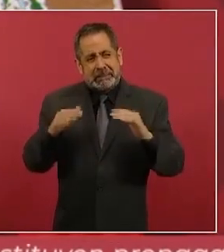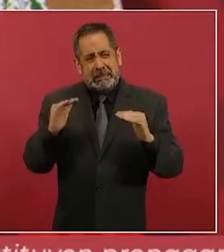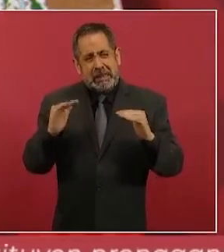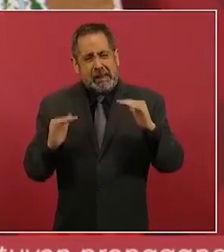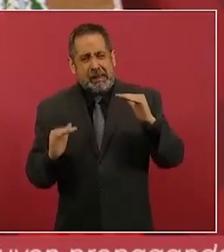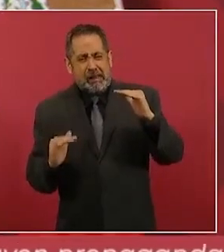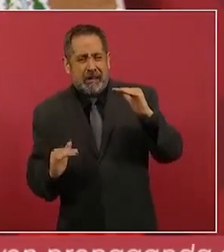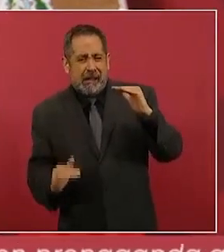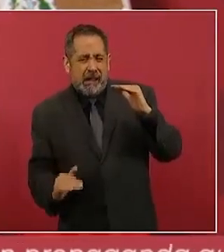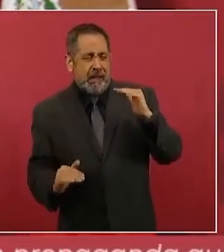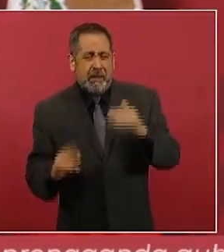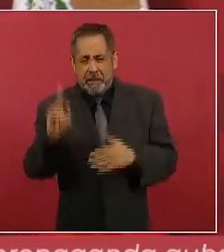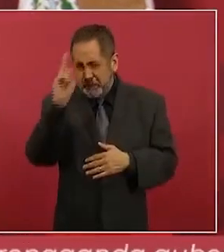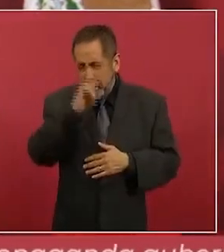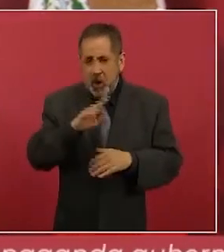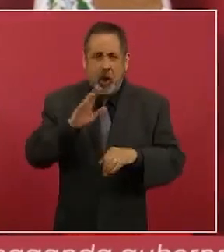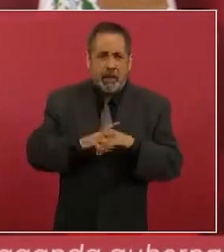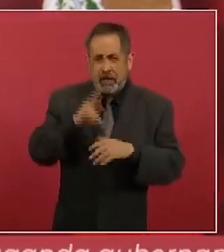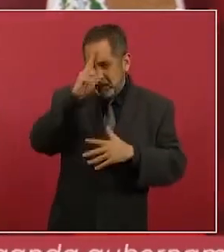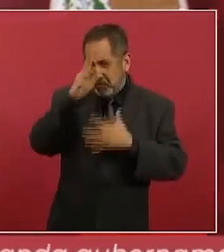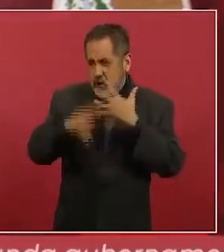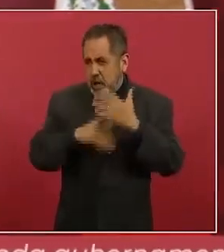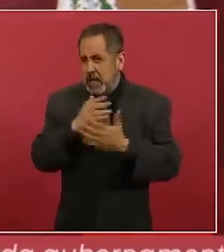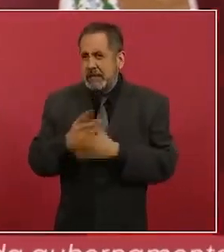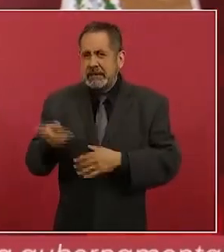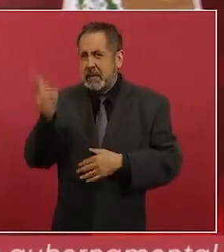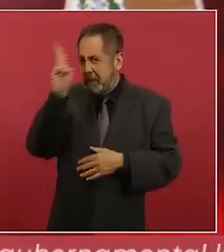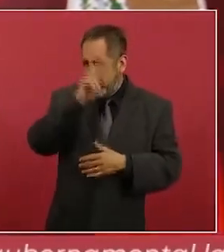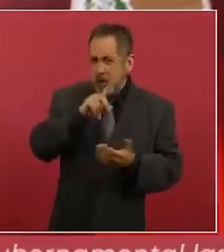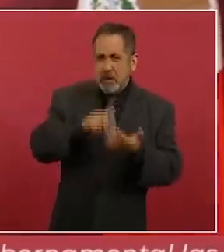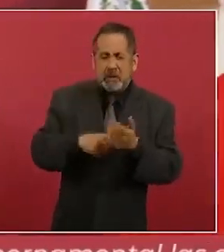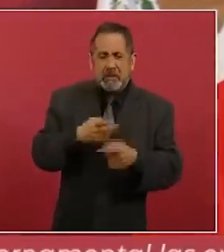más pobreza, más violencia,